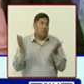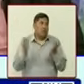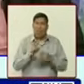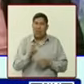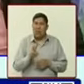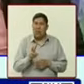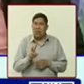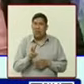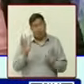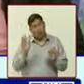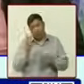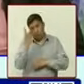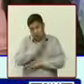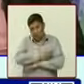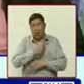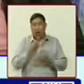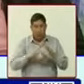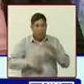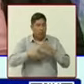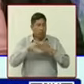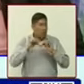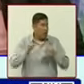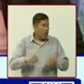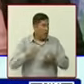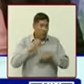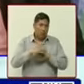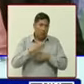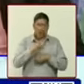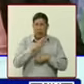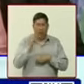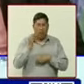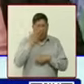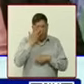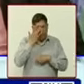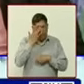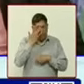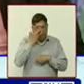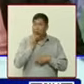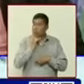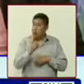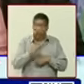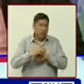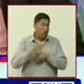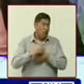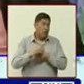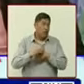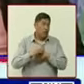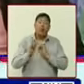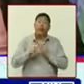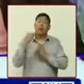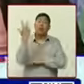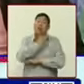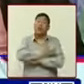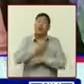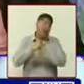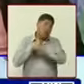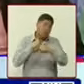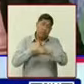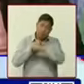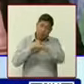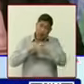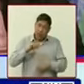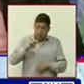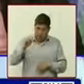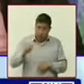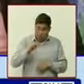del día viernes, porque tiene 24 horas para poder convocar, y bueno, seguramente él pondrá la convocatoria, ¿no? Después de los 3 días de publicación, es decir,